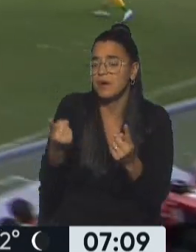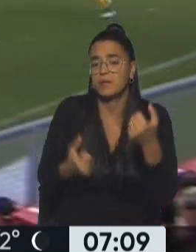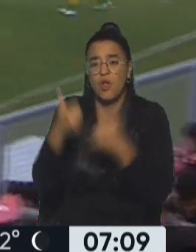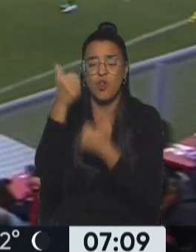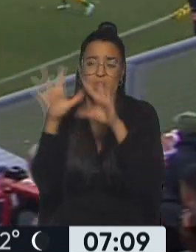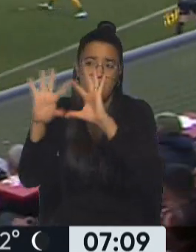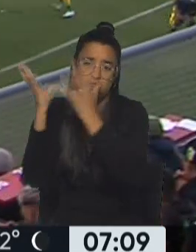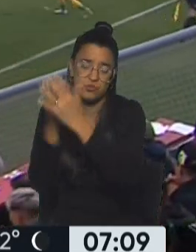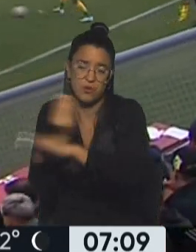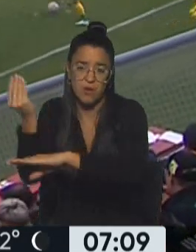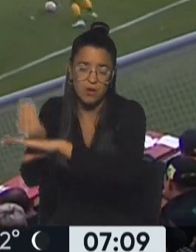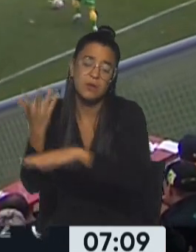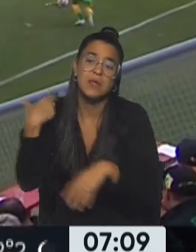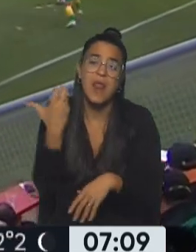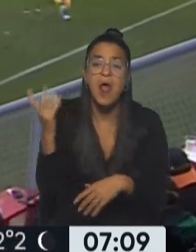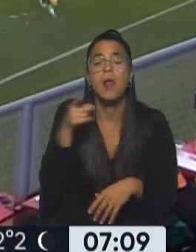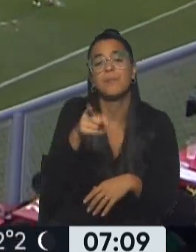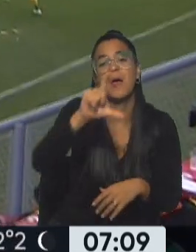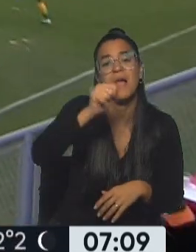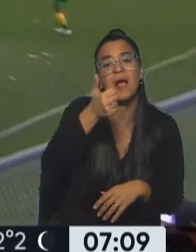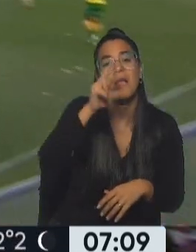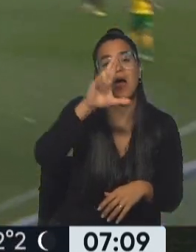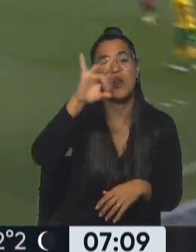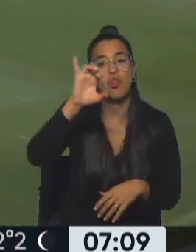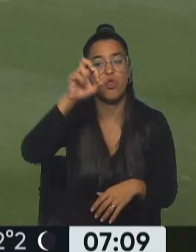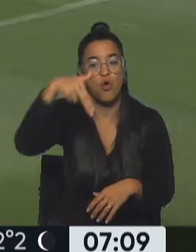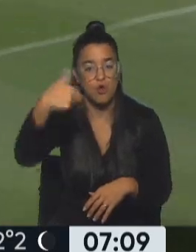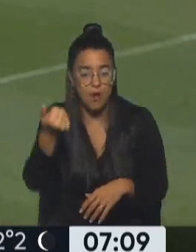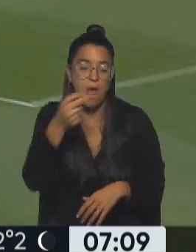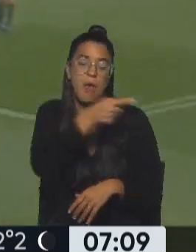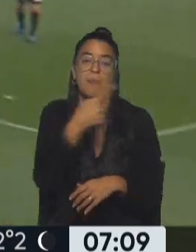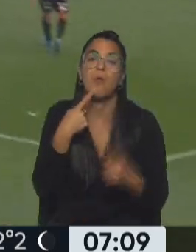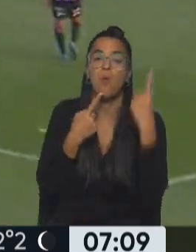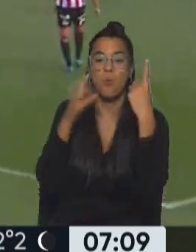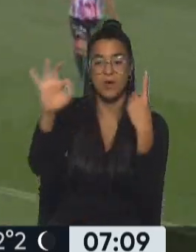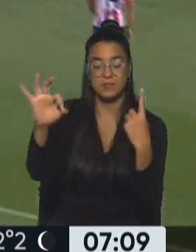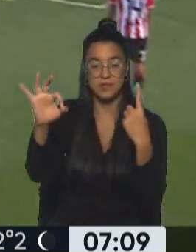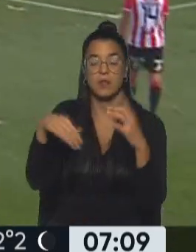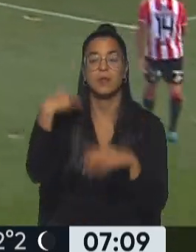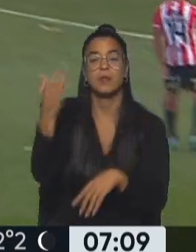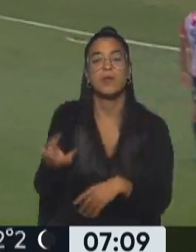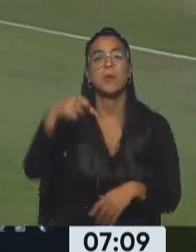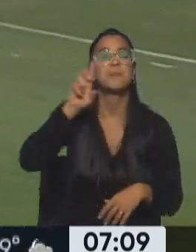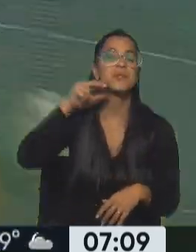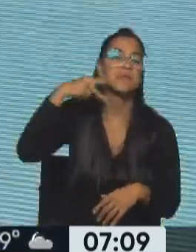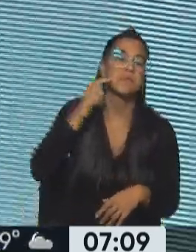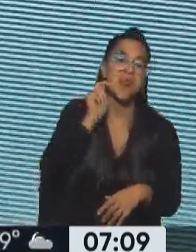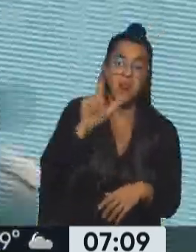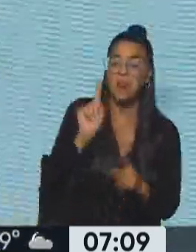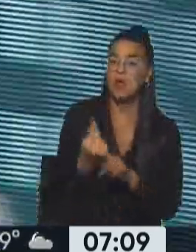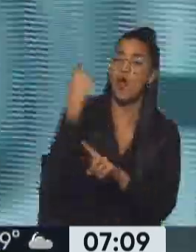demás. Generalmente llegaba Tomás Cardona para lo que era el 1-0 y Peinipil... En contra de su propia